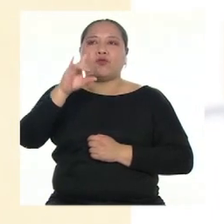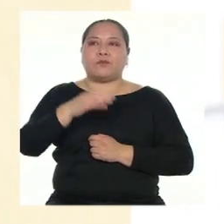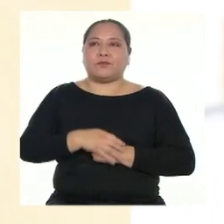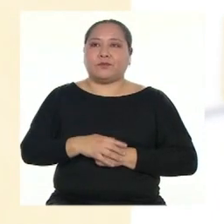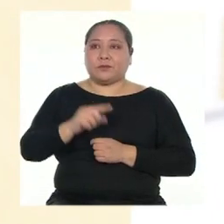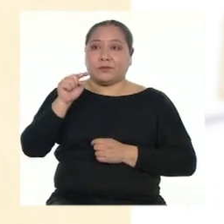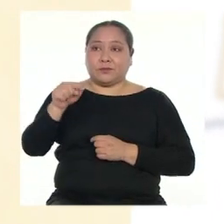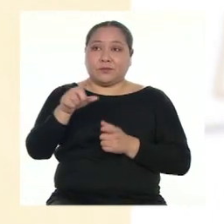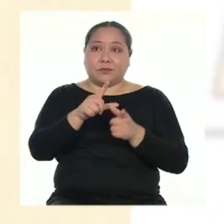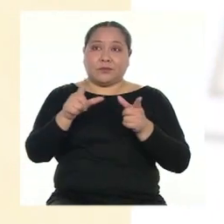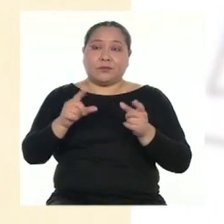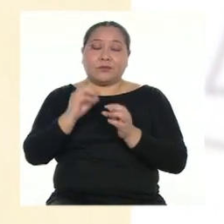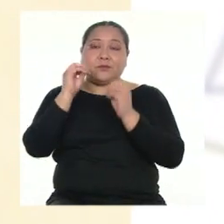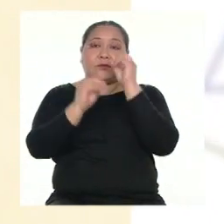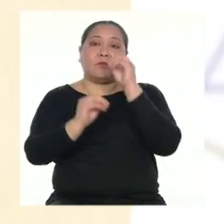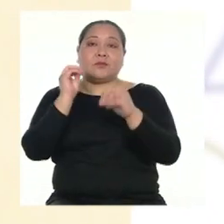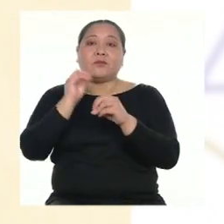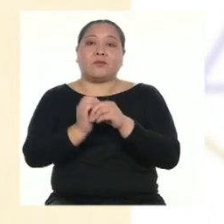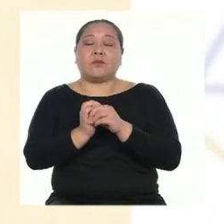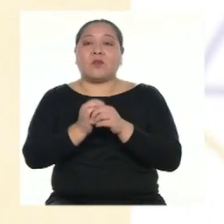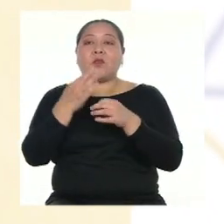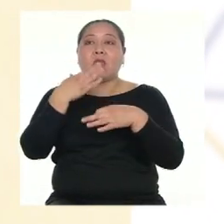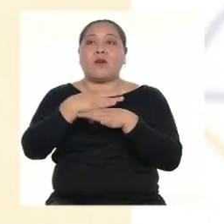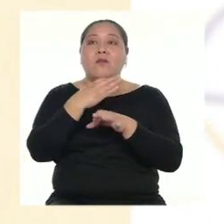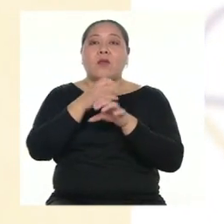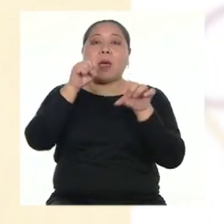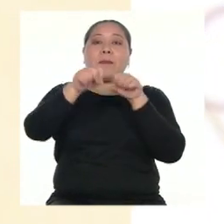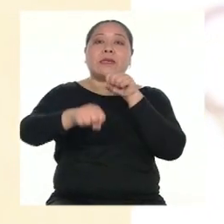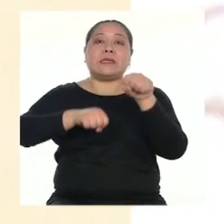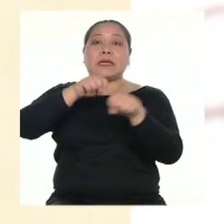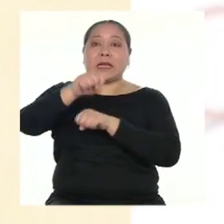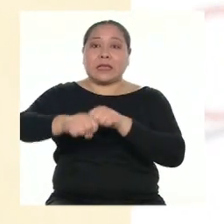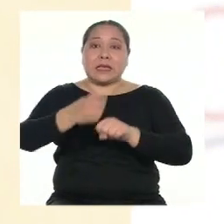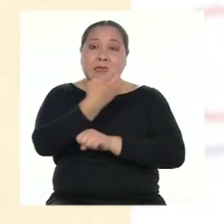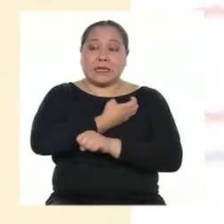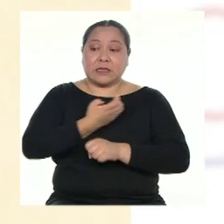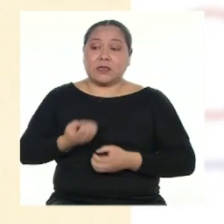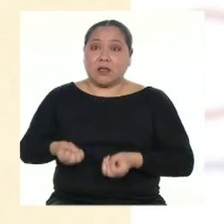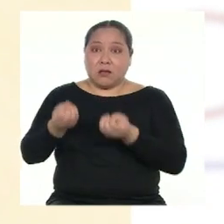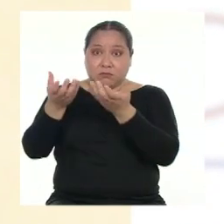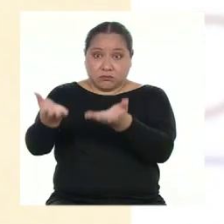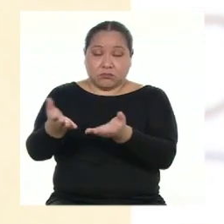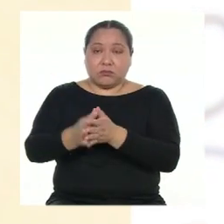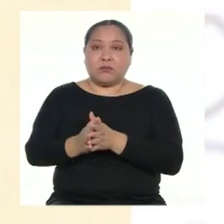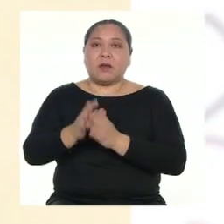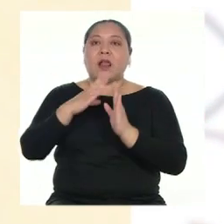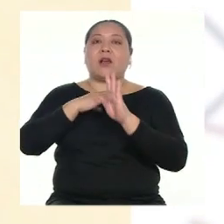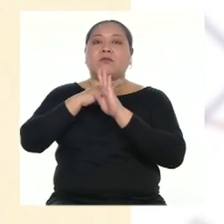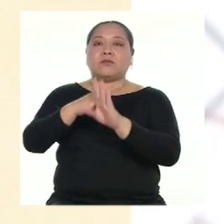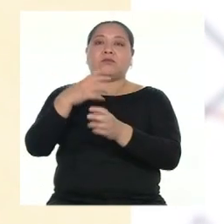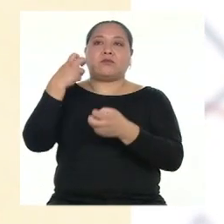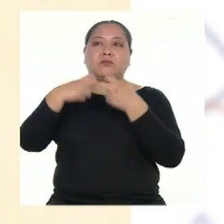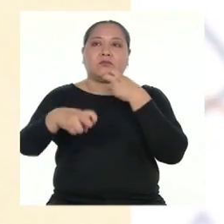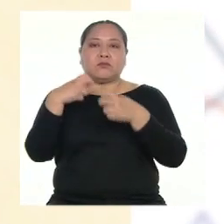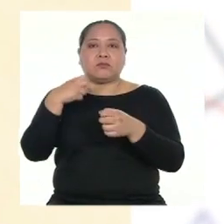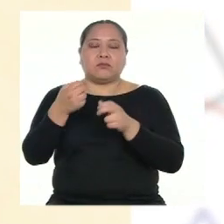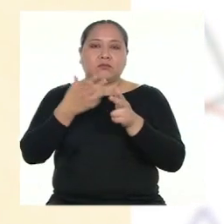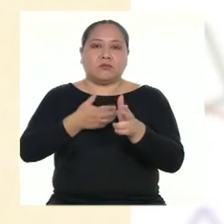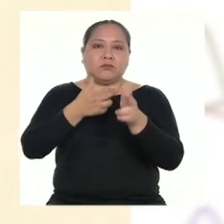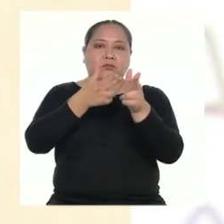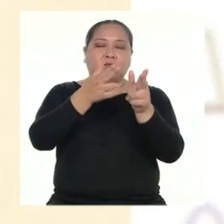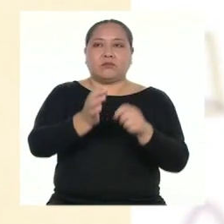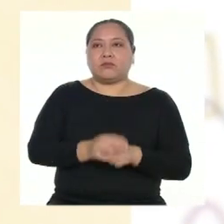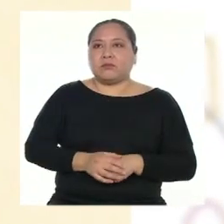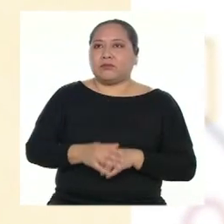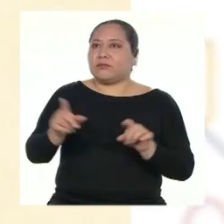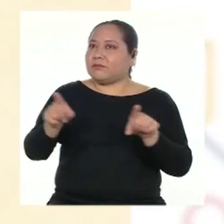Moscú implementó un sistema de bicicletas públicas para luchar contra el caos vehicular. También han hecho todo